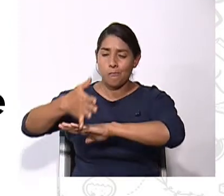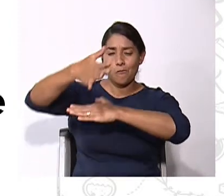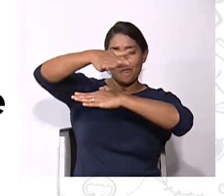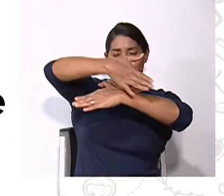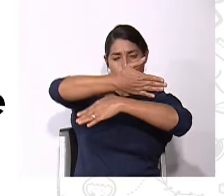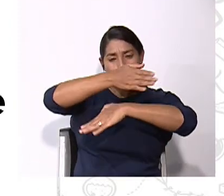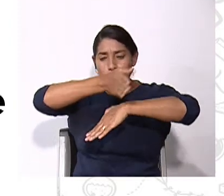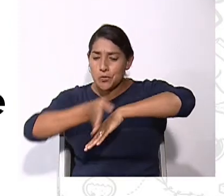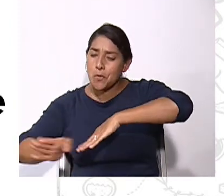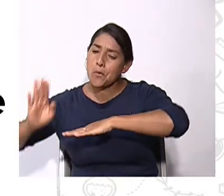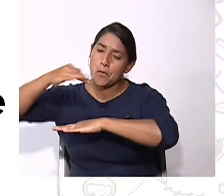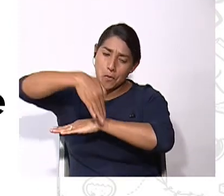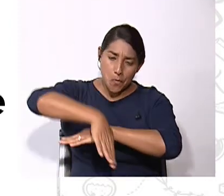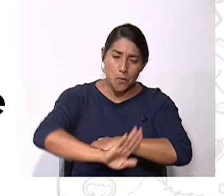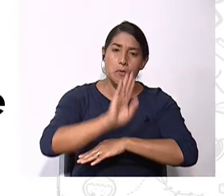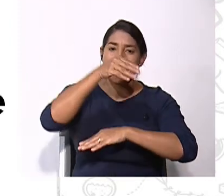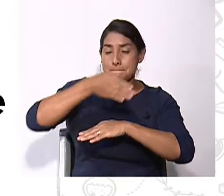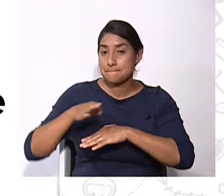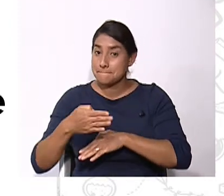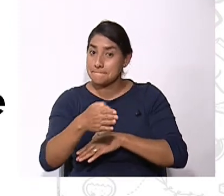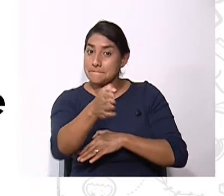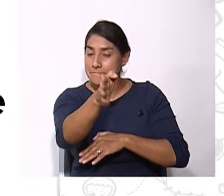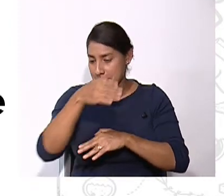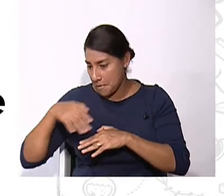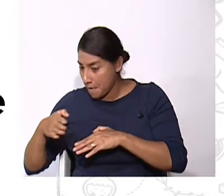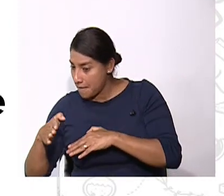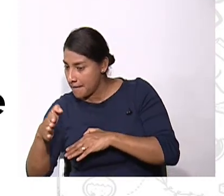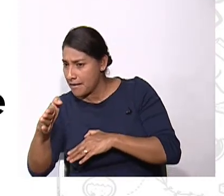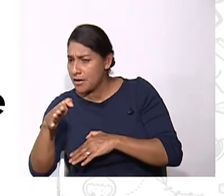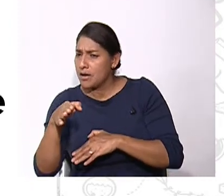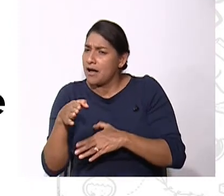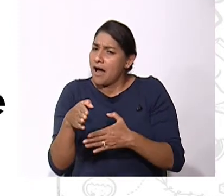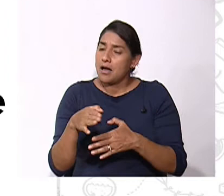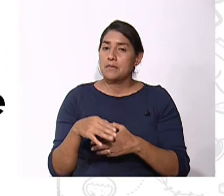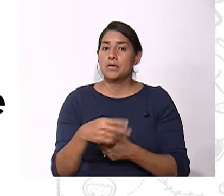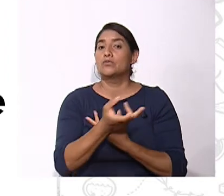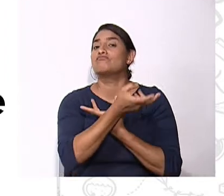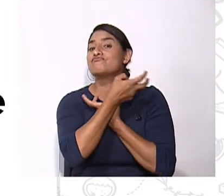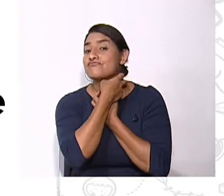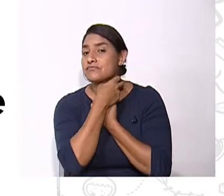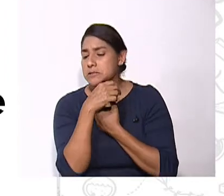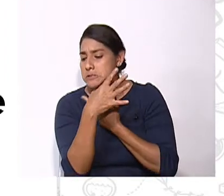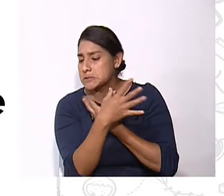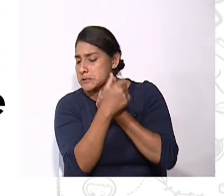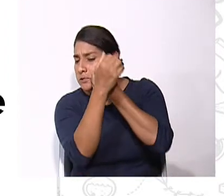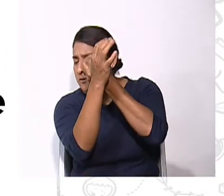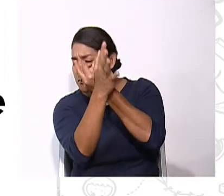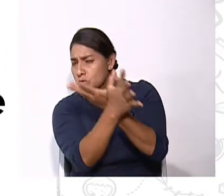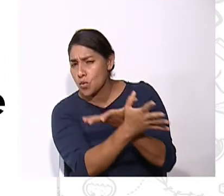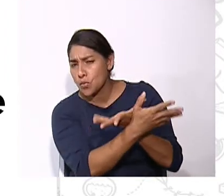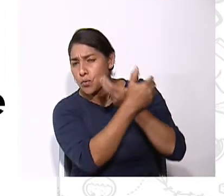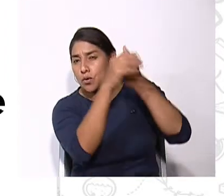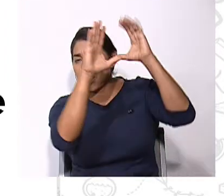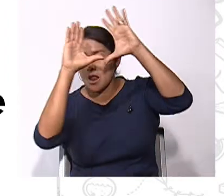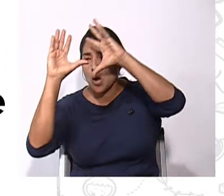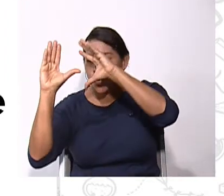nadan como si fuesen peces. En tanto que los murciélagos vuelan por la